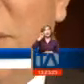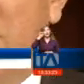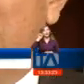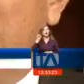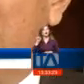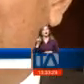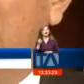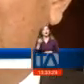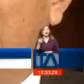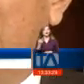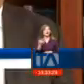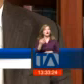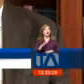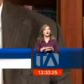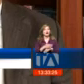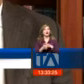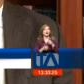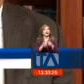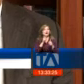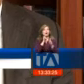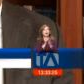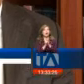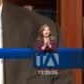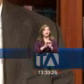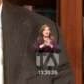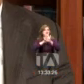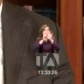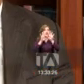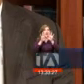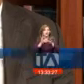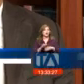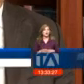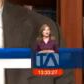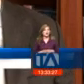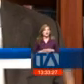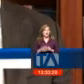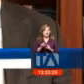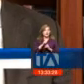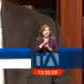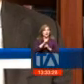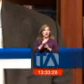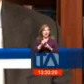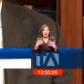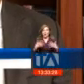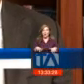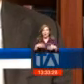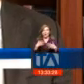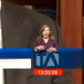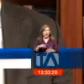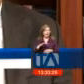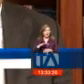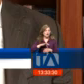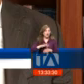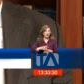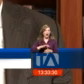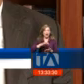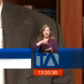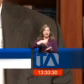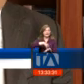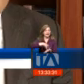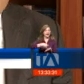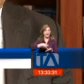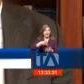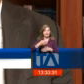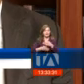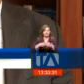otros, cuáles serían los argumentos. Hay las denuncias claras sobre la fragilidad del sistema y además el proceso de escrutinio. Como se lo hizo,